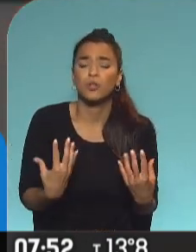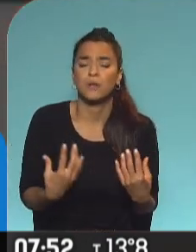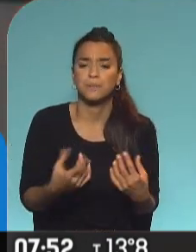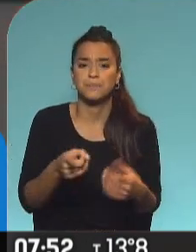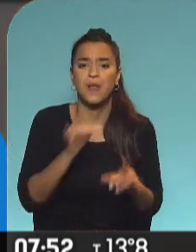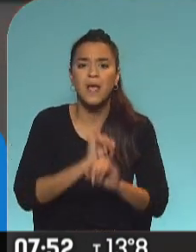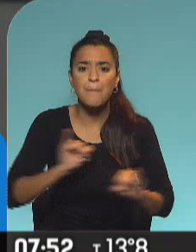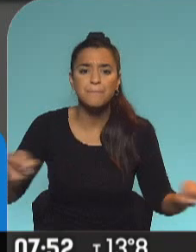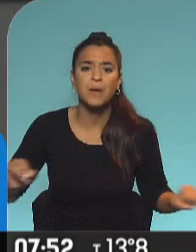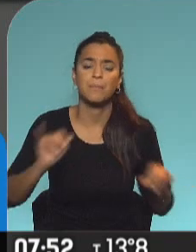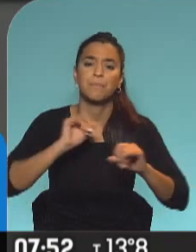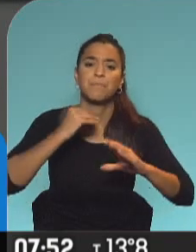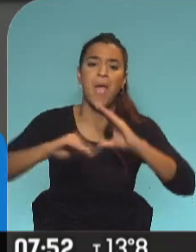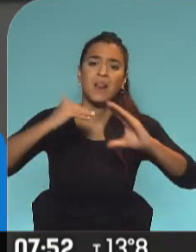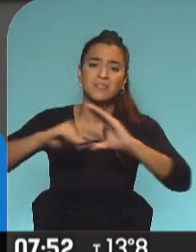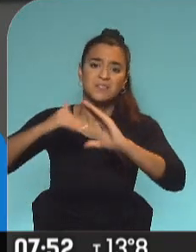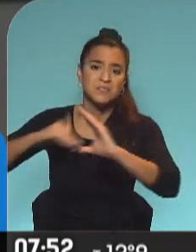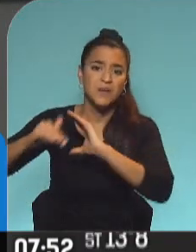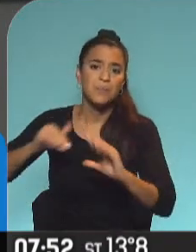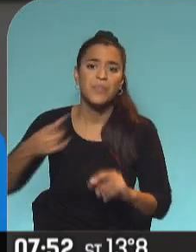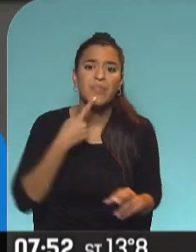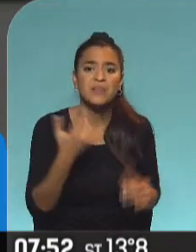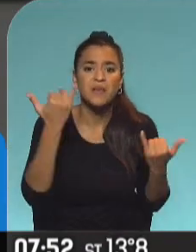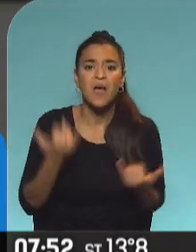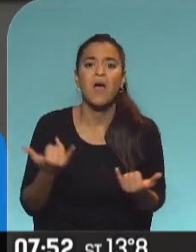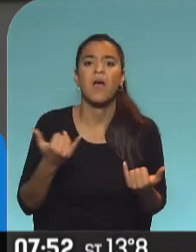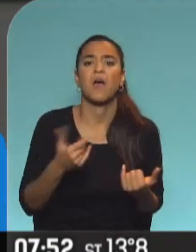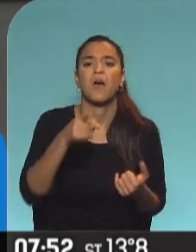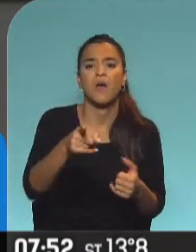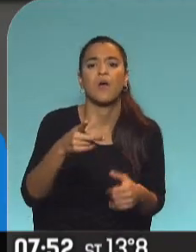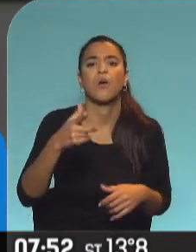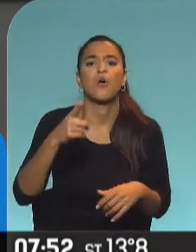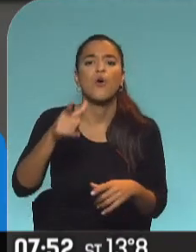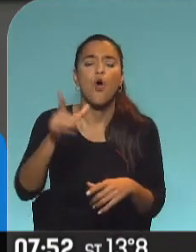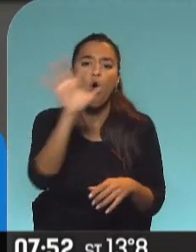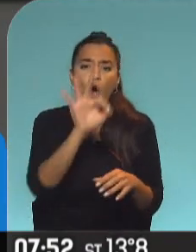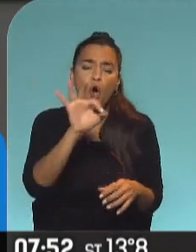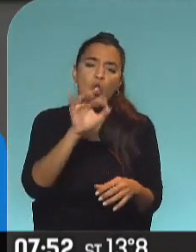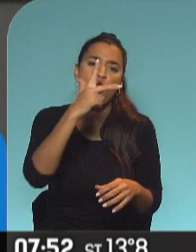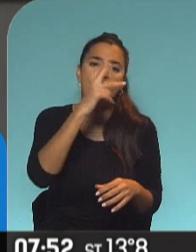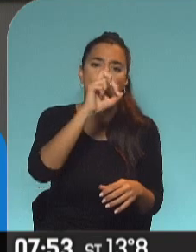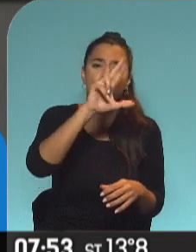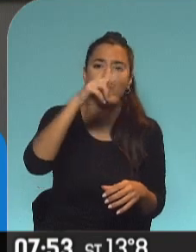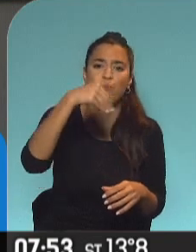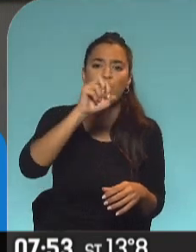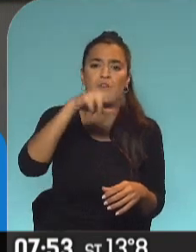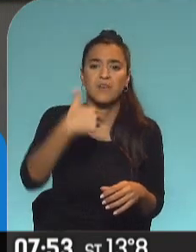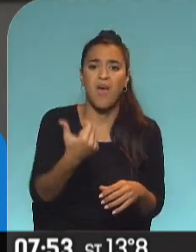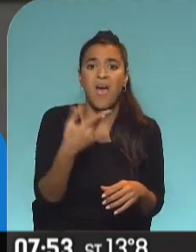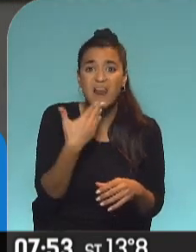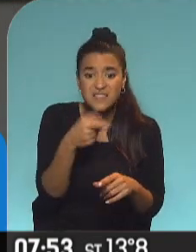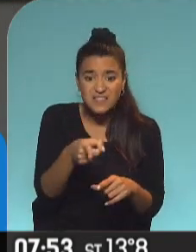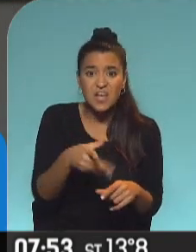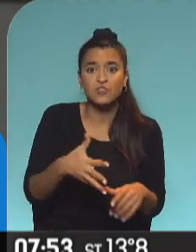hubo campañas de mails que empezaron a decir que había gonadotrofina coriónica, o sea, había una hormona que iba a dejar estériles a las mujeres y eso